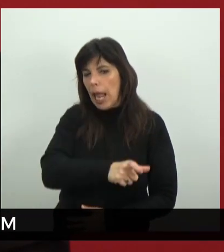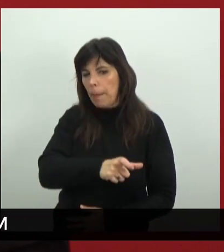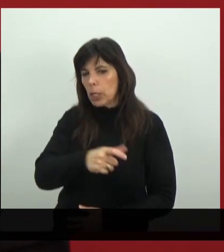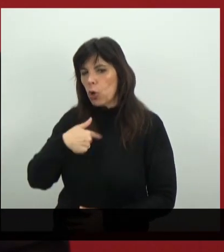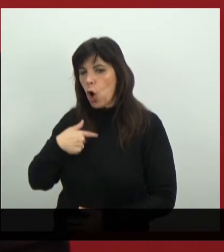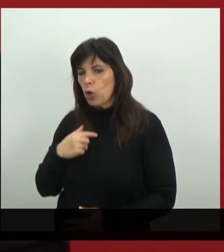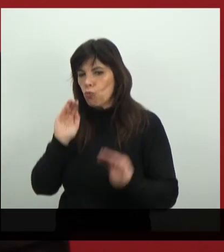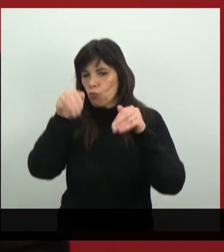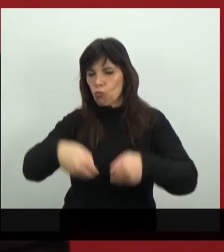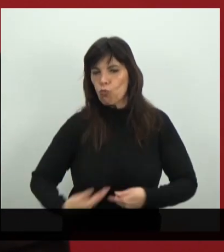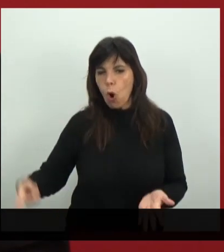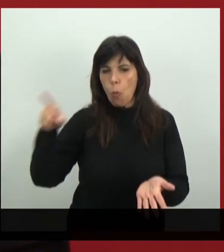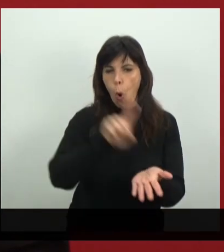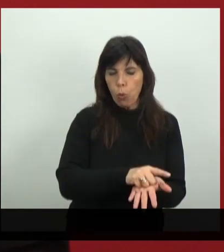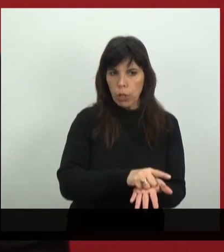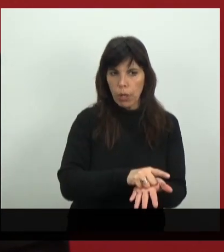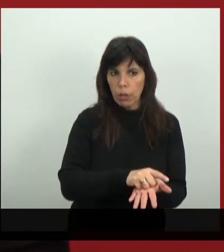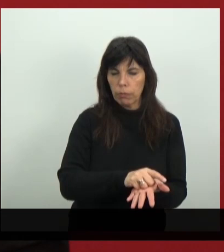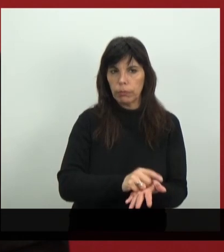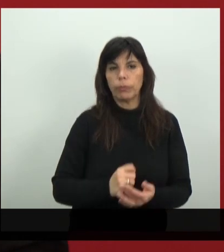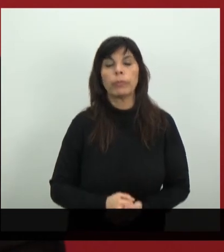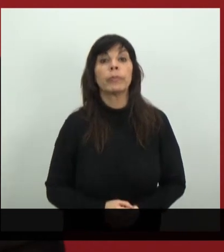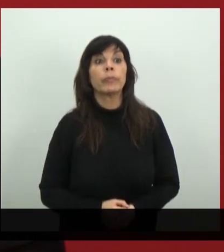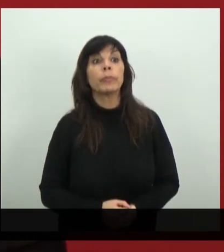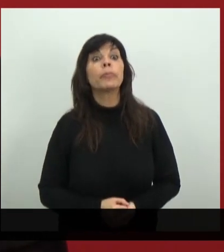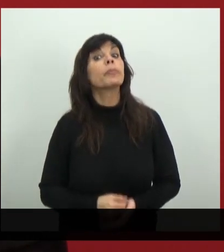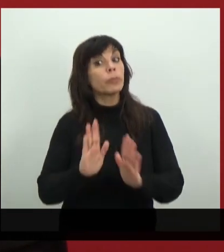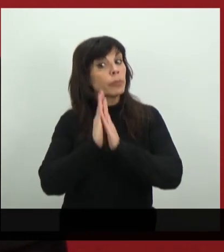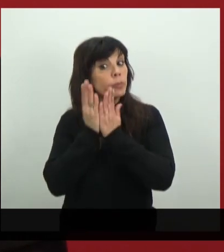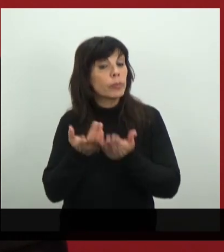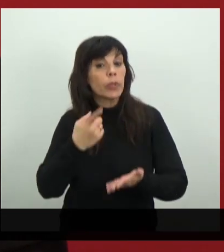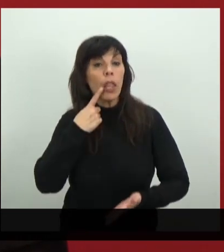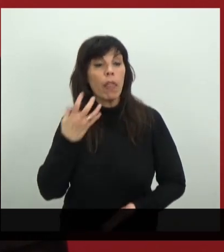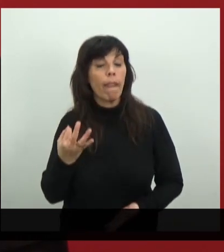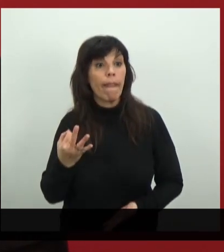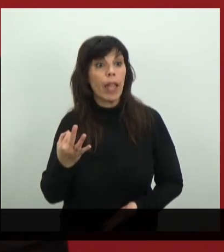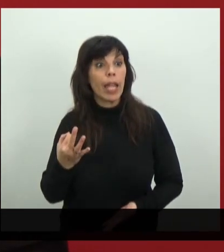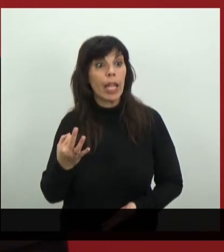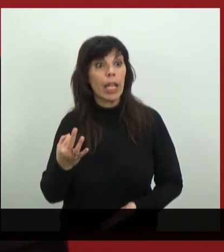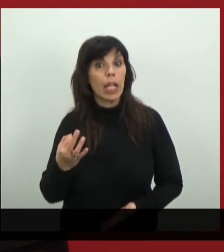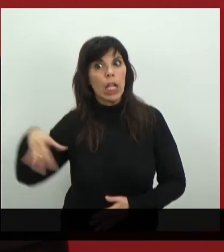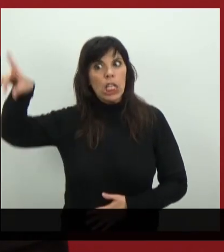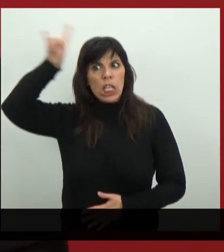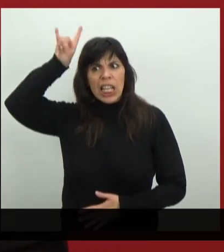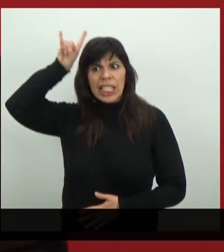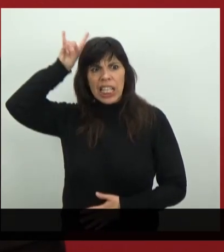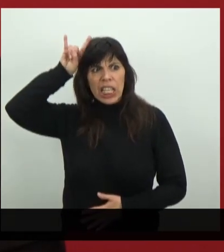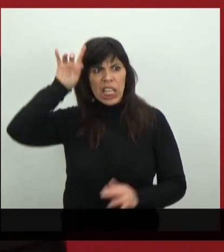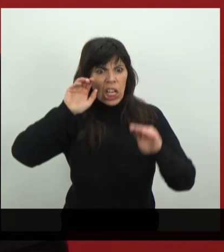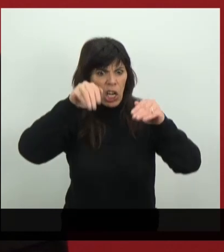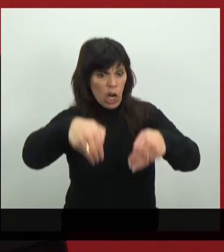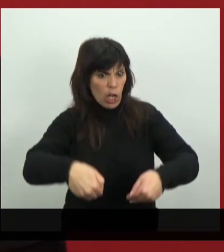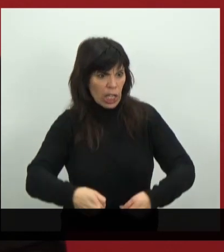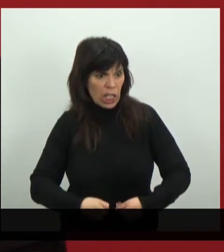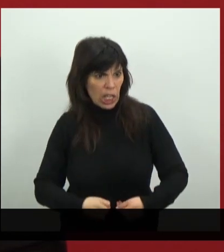en Mateo 12:43. Y dice la Biblia, y cuando llega ese espíritu inmundo, encuentra